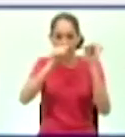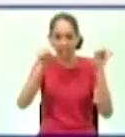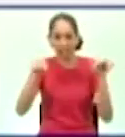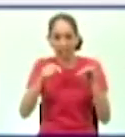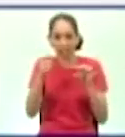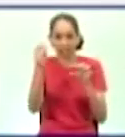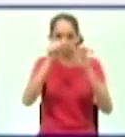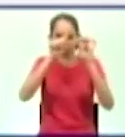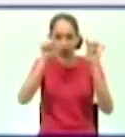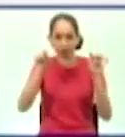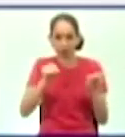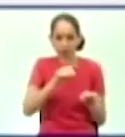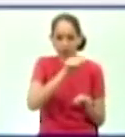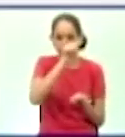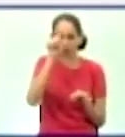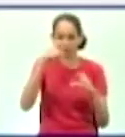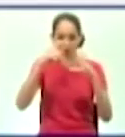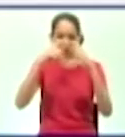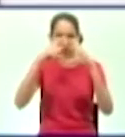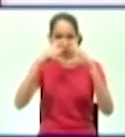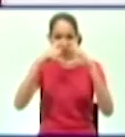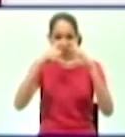aparece todo esto.